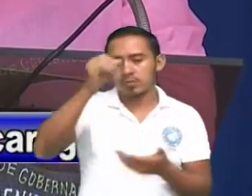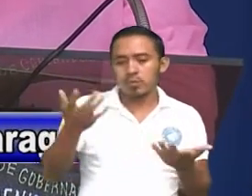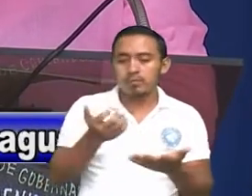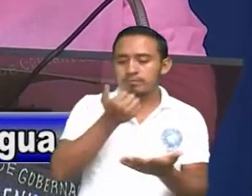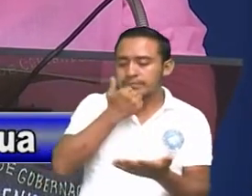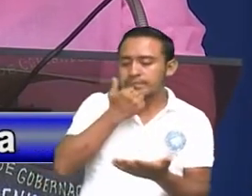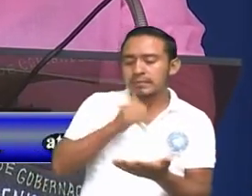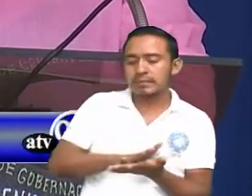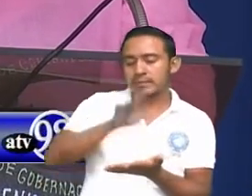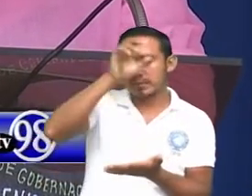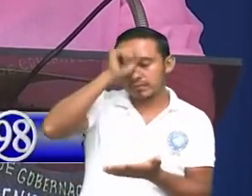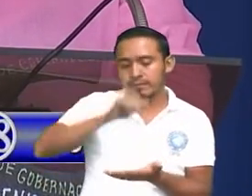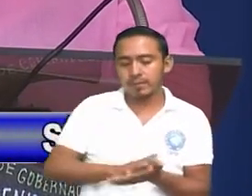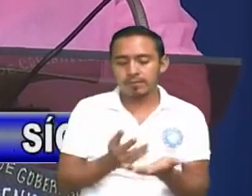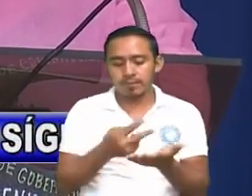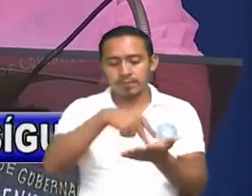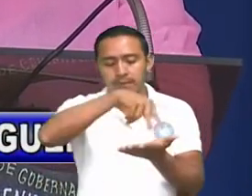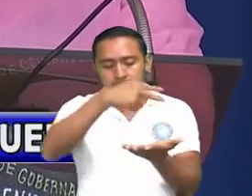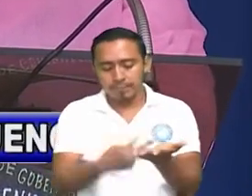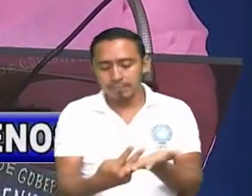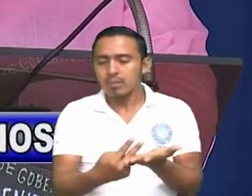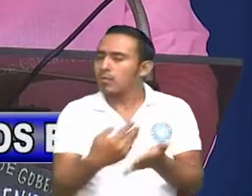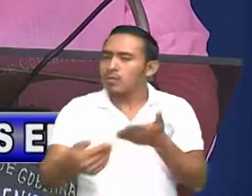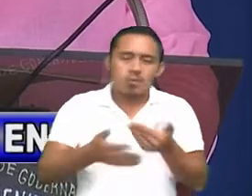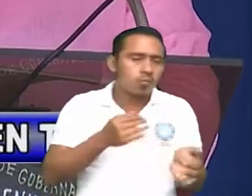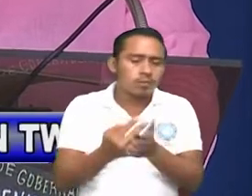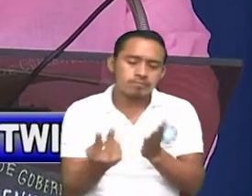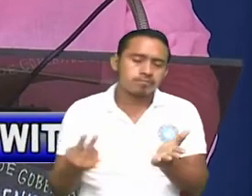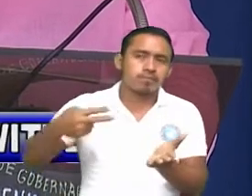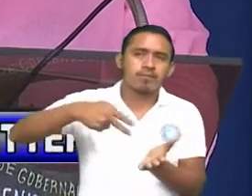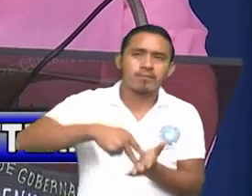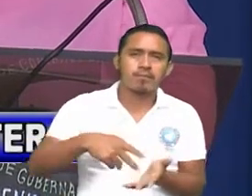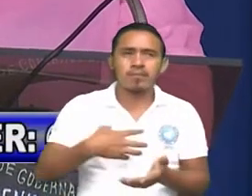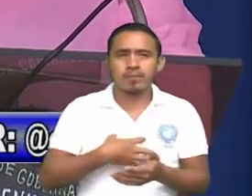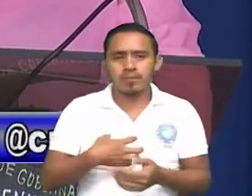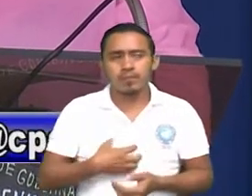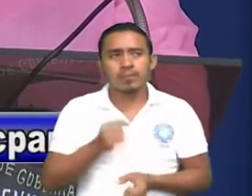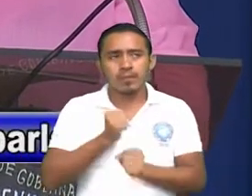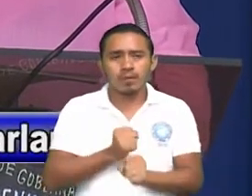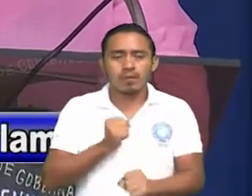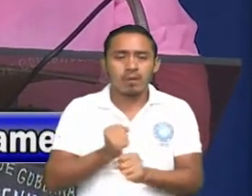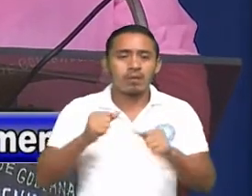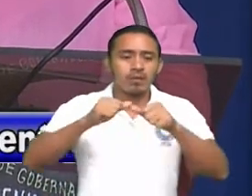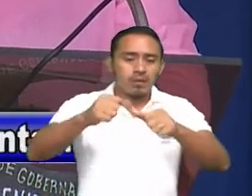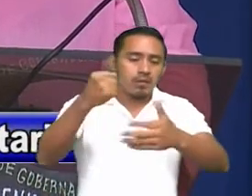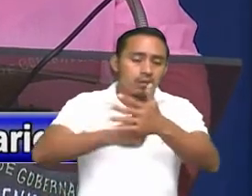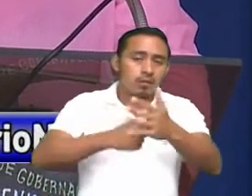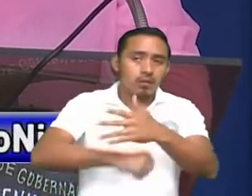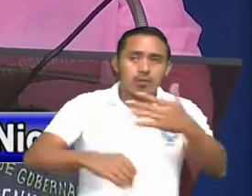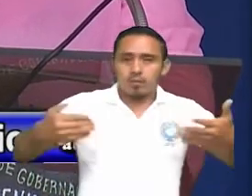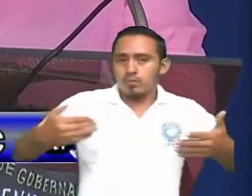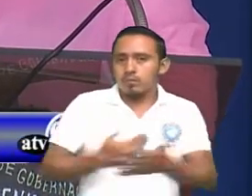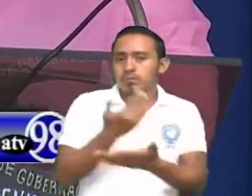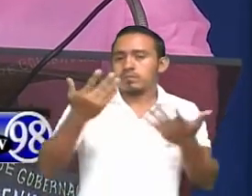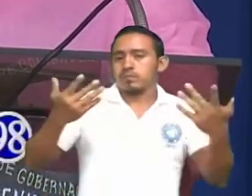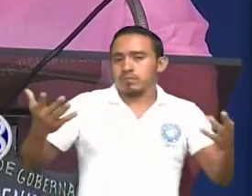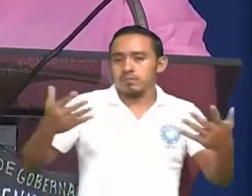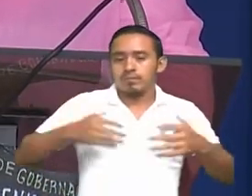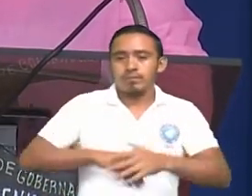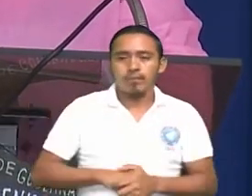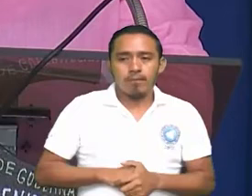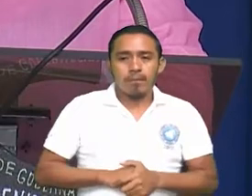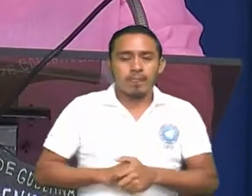nos levantamos con más fuerza para seguir trabajando y luchando por nuevas oportunidades, con